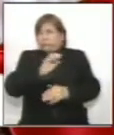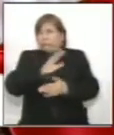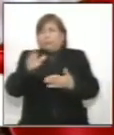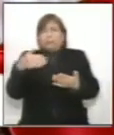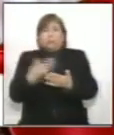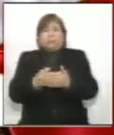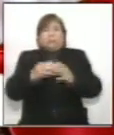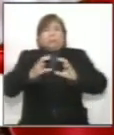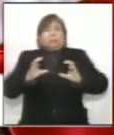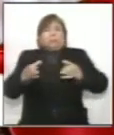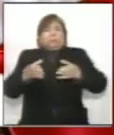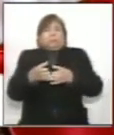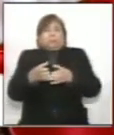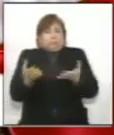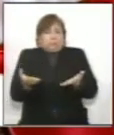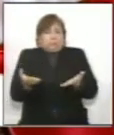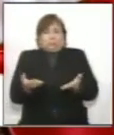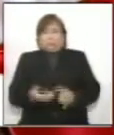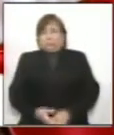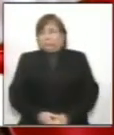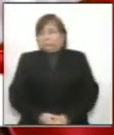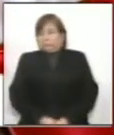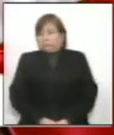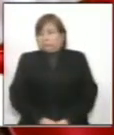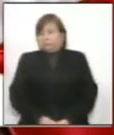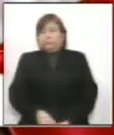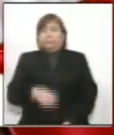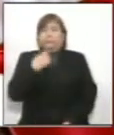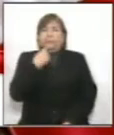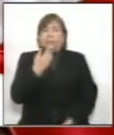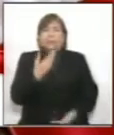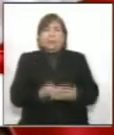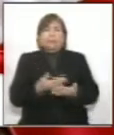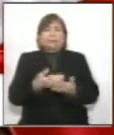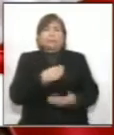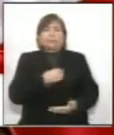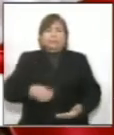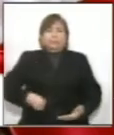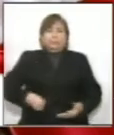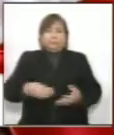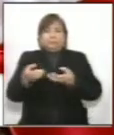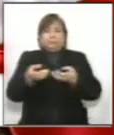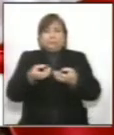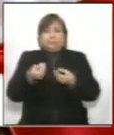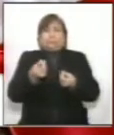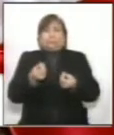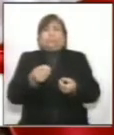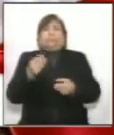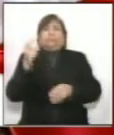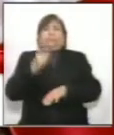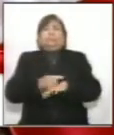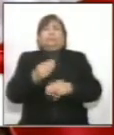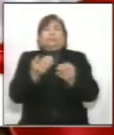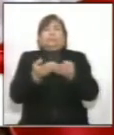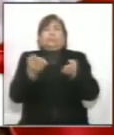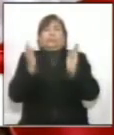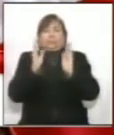bancadas parlamentarias o del Congreso de la República. Y era justamente la interpelación a la ministra de Economía y la interpelación al ministro de